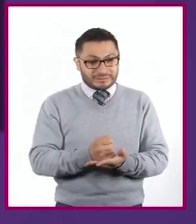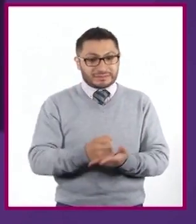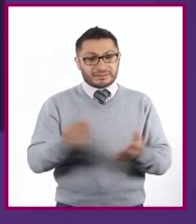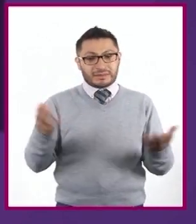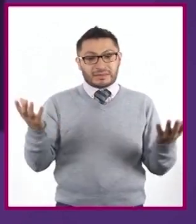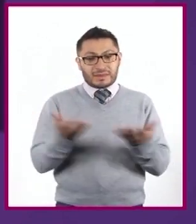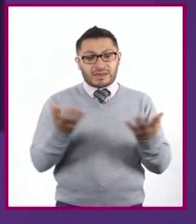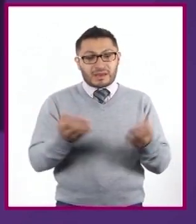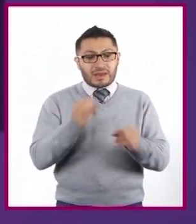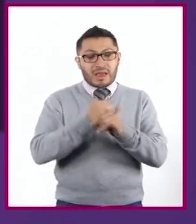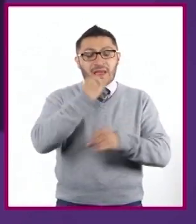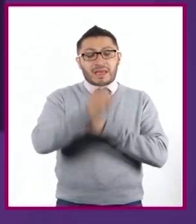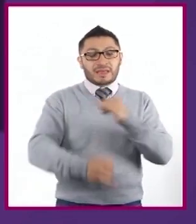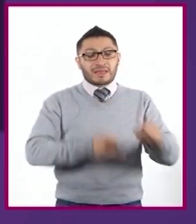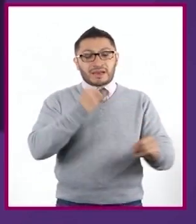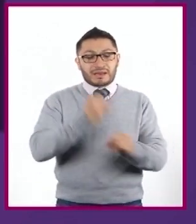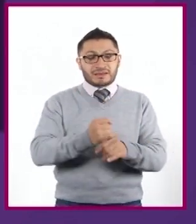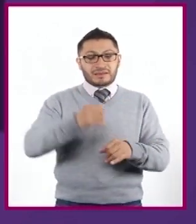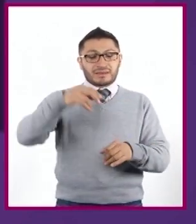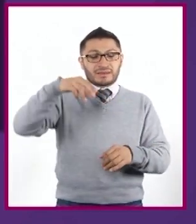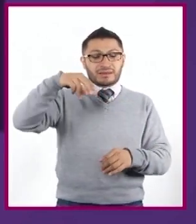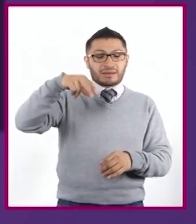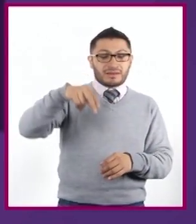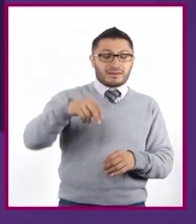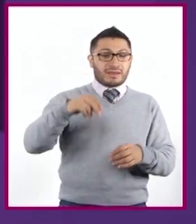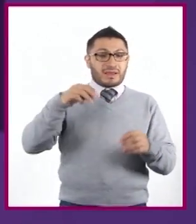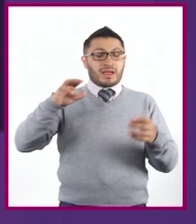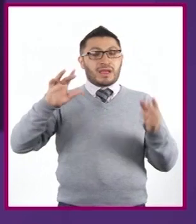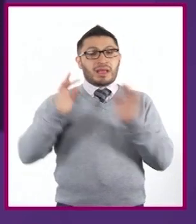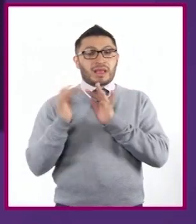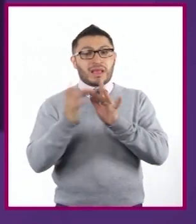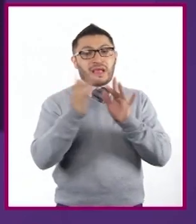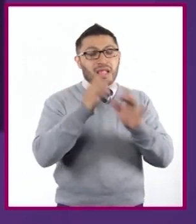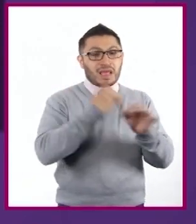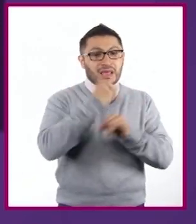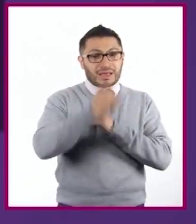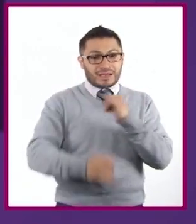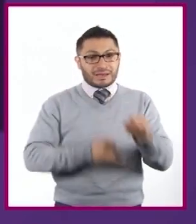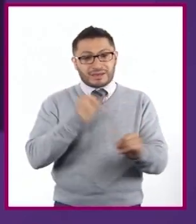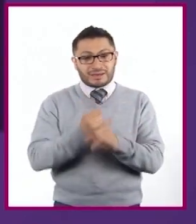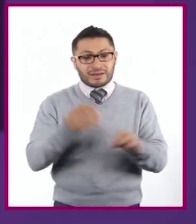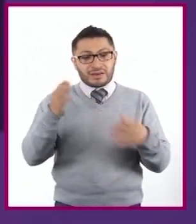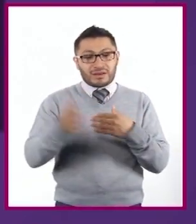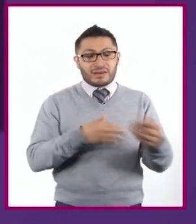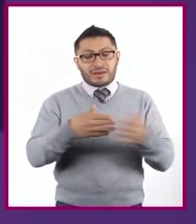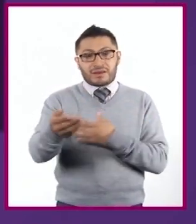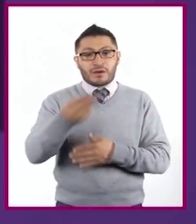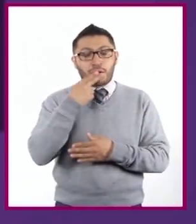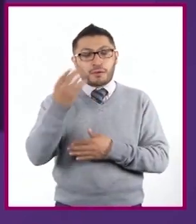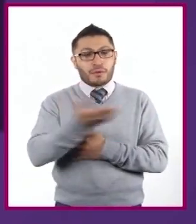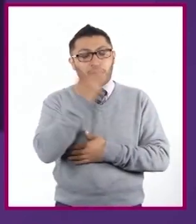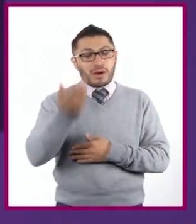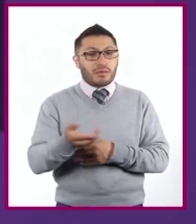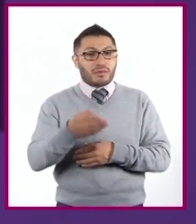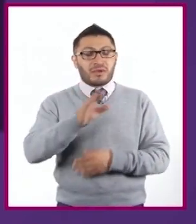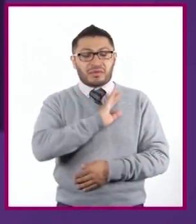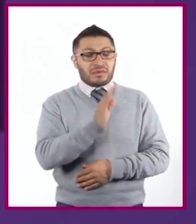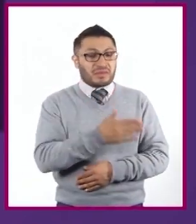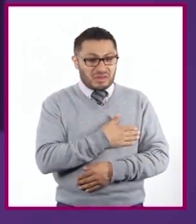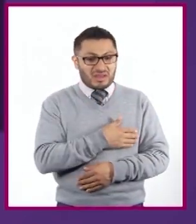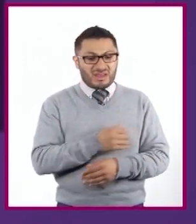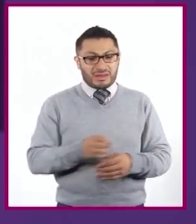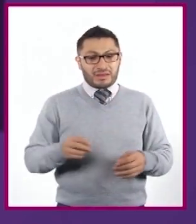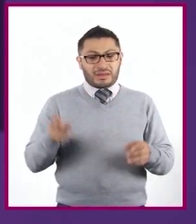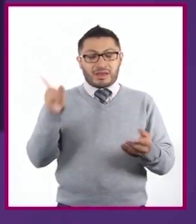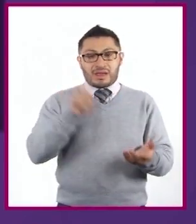de International Network, red internacional. En la actualidad es una palabra de uso común en español, incluida